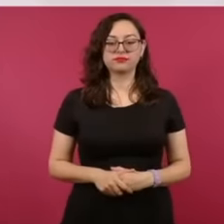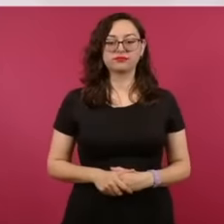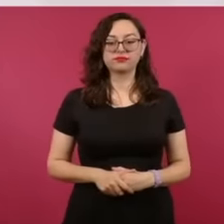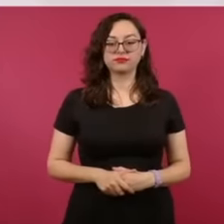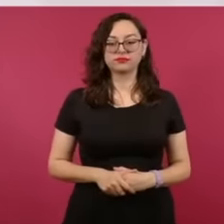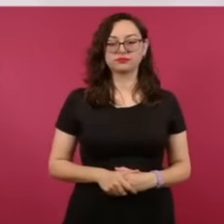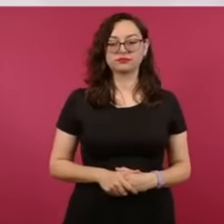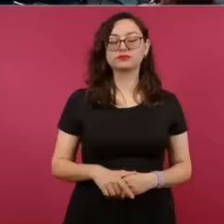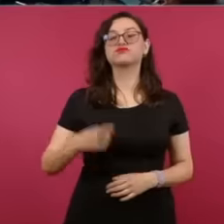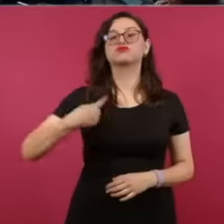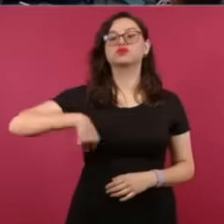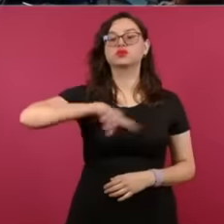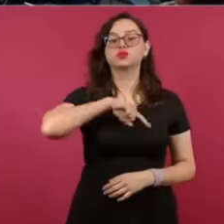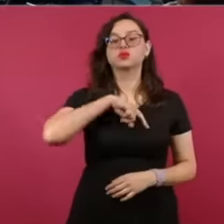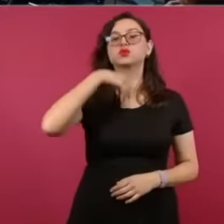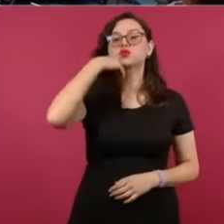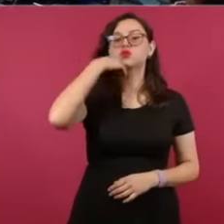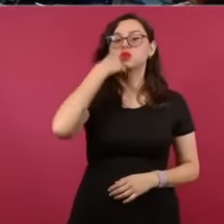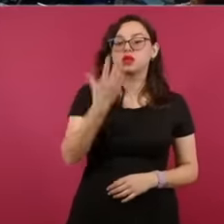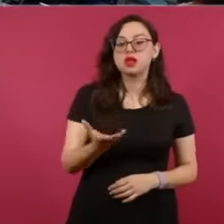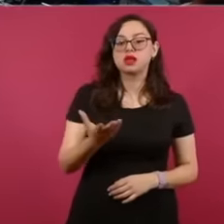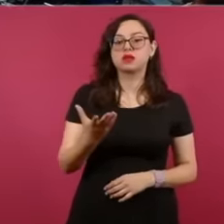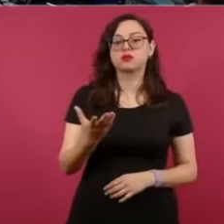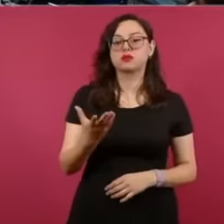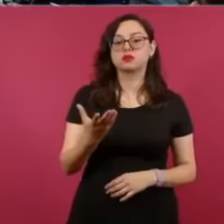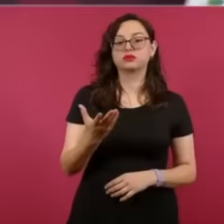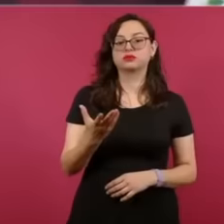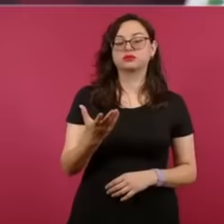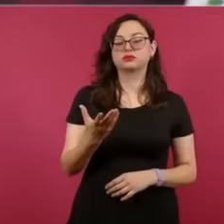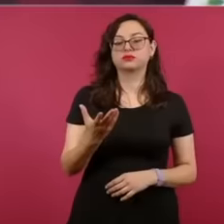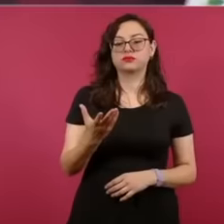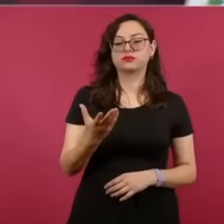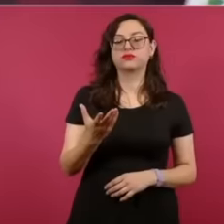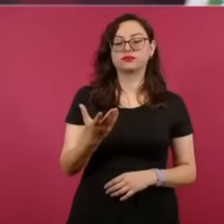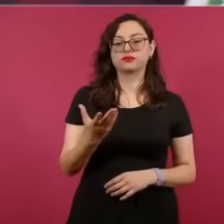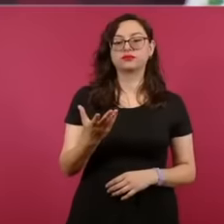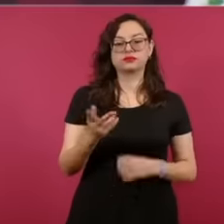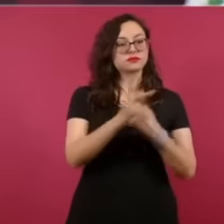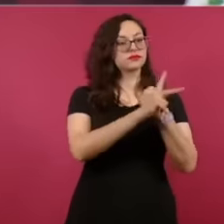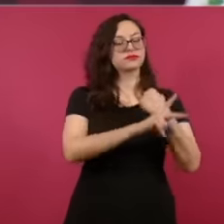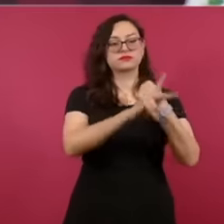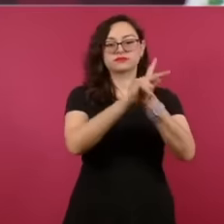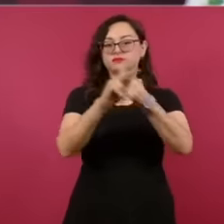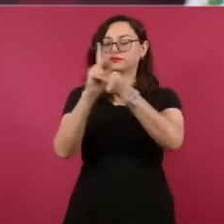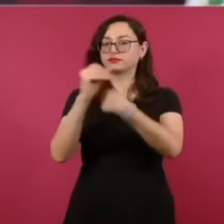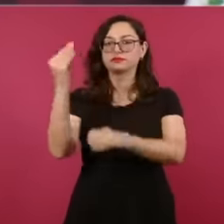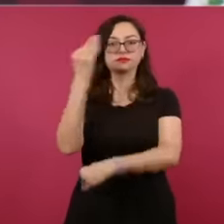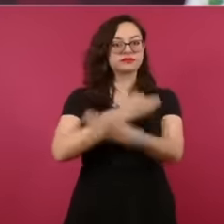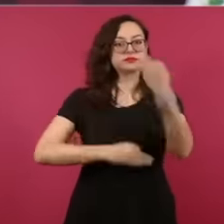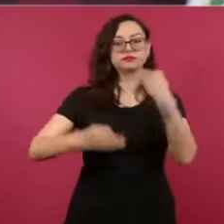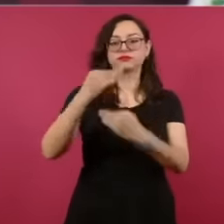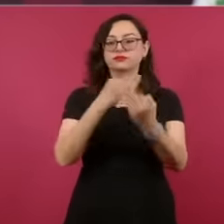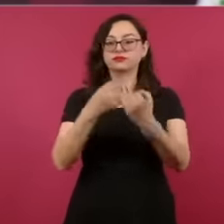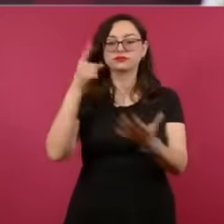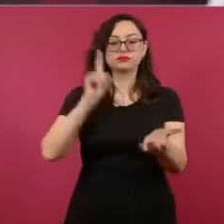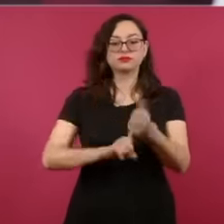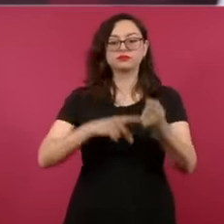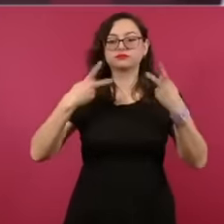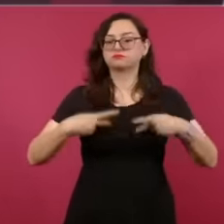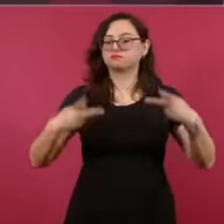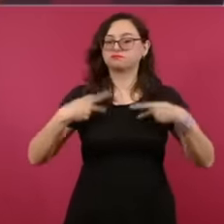Nosotros lo que queremos es que le vaya bien a todos los pueblos y diferenciar